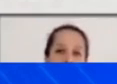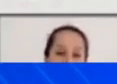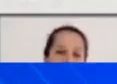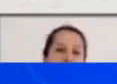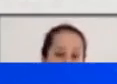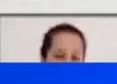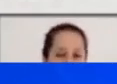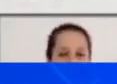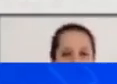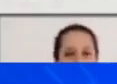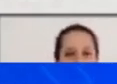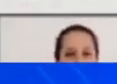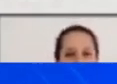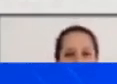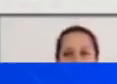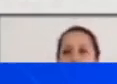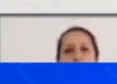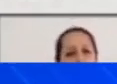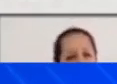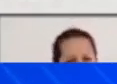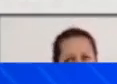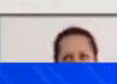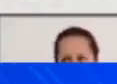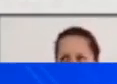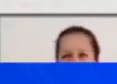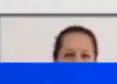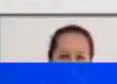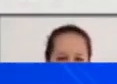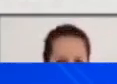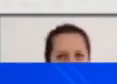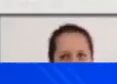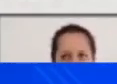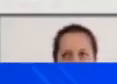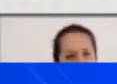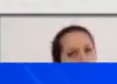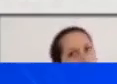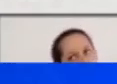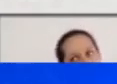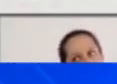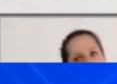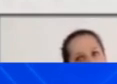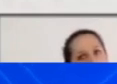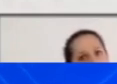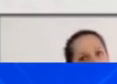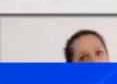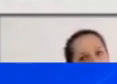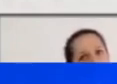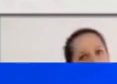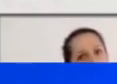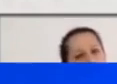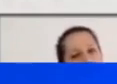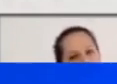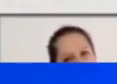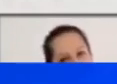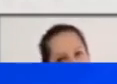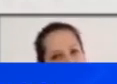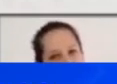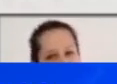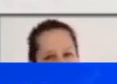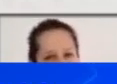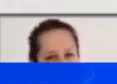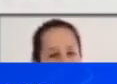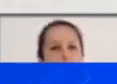en la proporción de personas mayores así como la prolongación del curso de vida supone nuevas oportunidades y retos para las sociedades